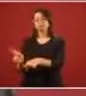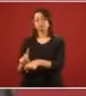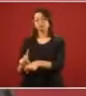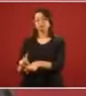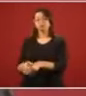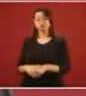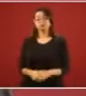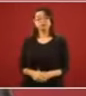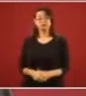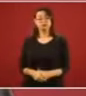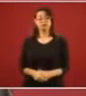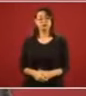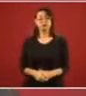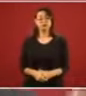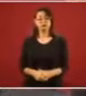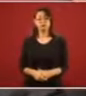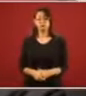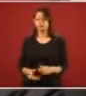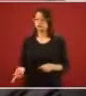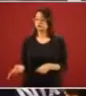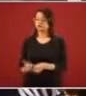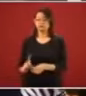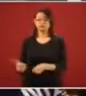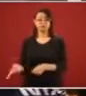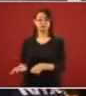o sea, todos los días